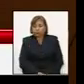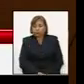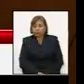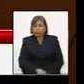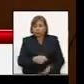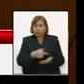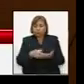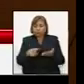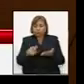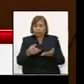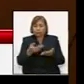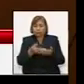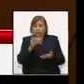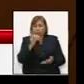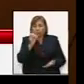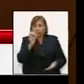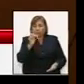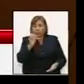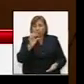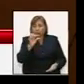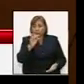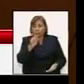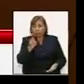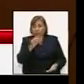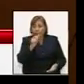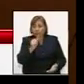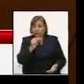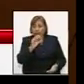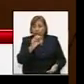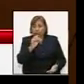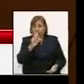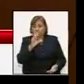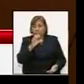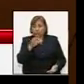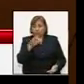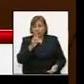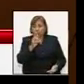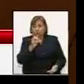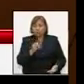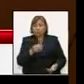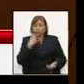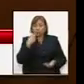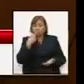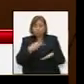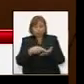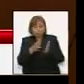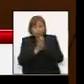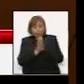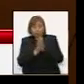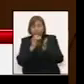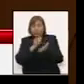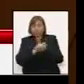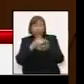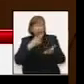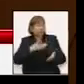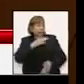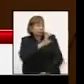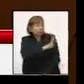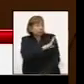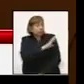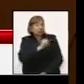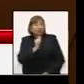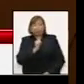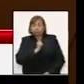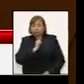dirigido por José Domingo Pérez, efectivamente, al coronel Javier Cochao Guamaní. Tengo el agrado de dirigirme a usted en mi calidad de fiscal provincial